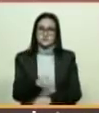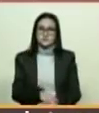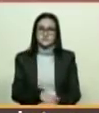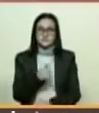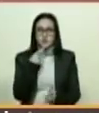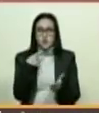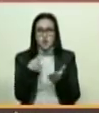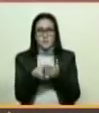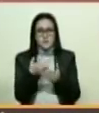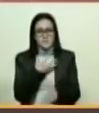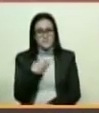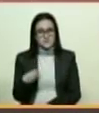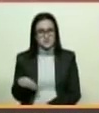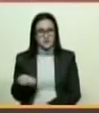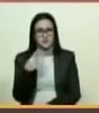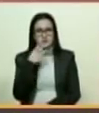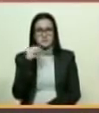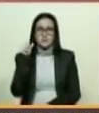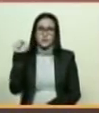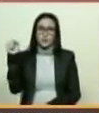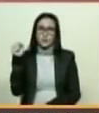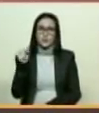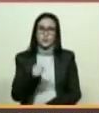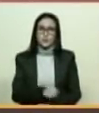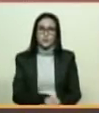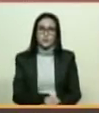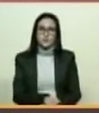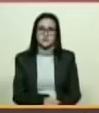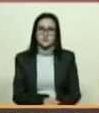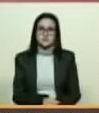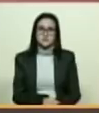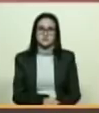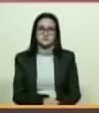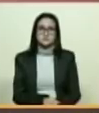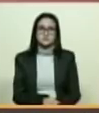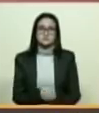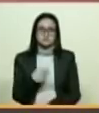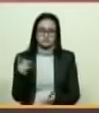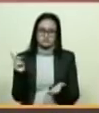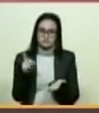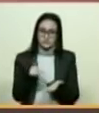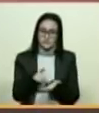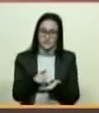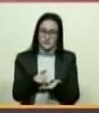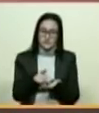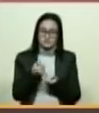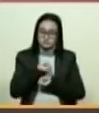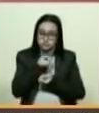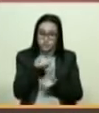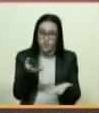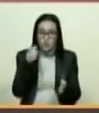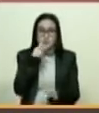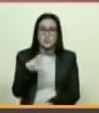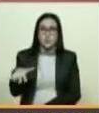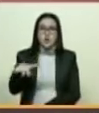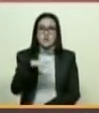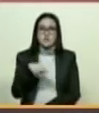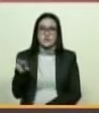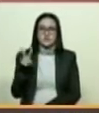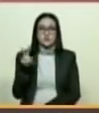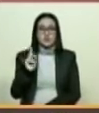nuestro presidente Nicolás Maduro, queríamos comparecer ante el pueblo de Venezuela para